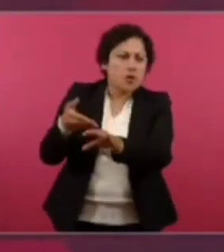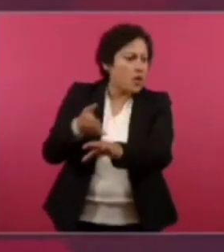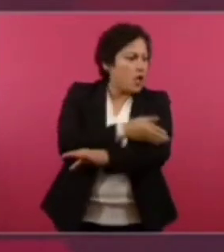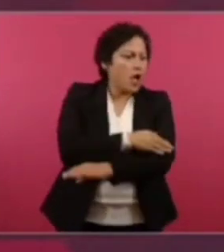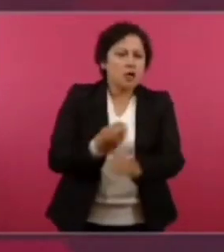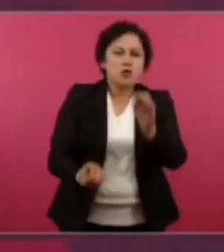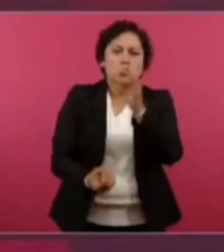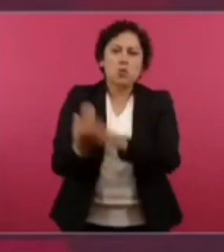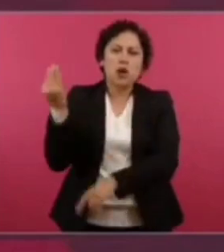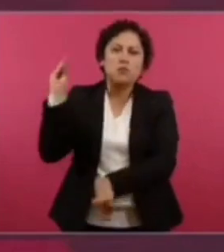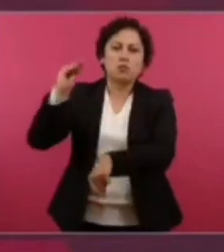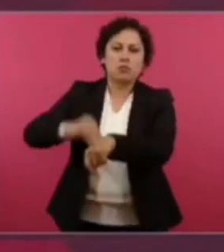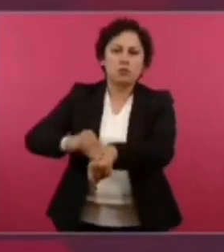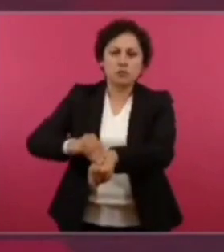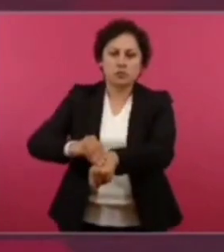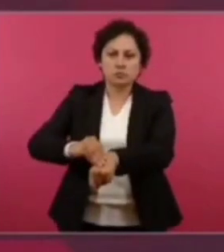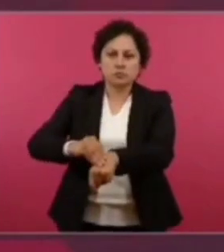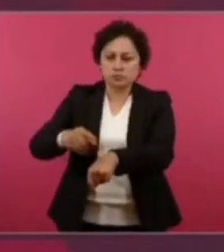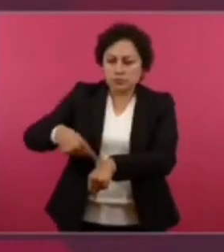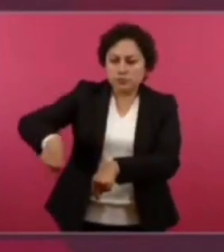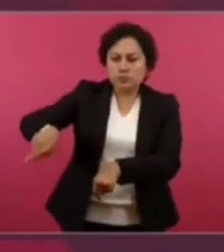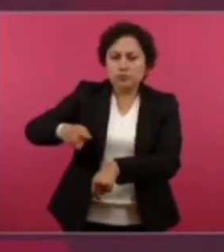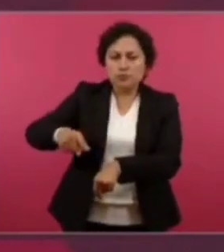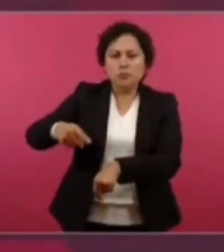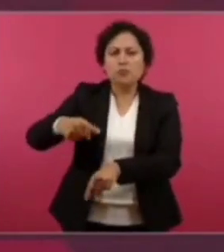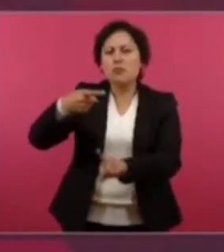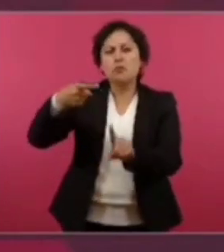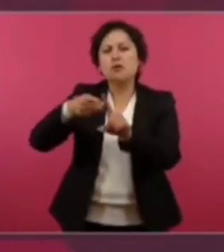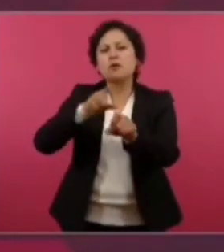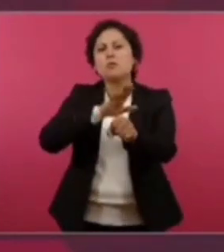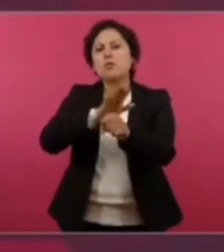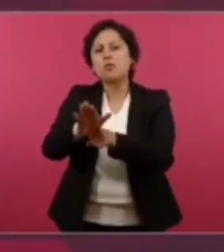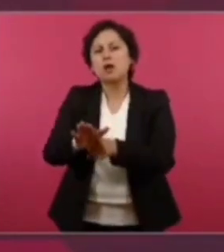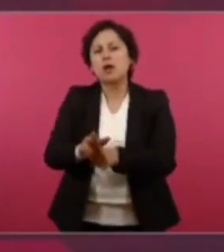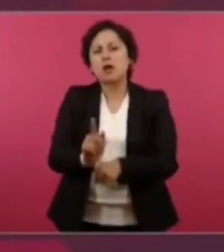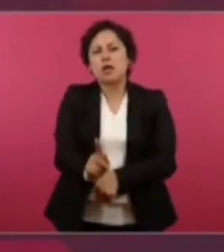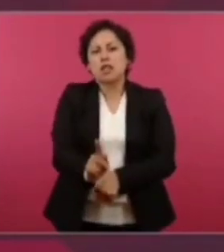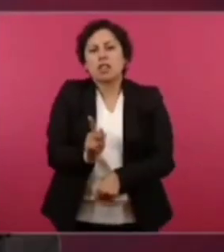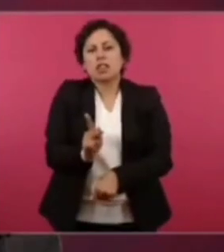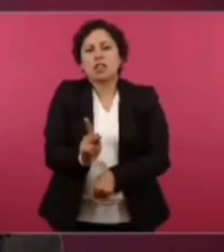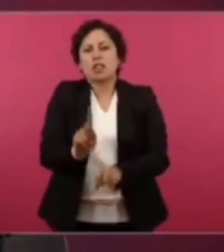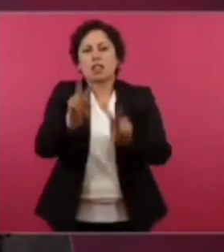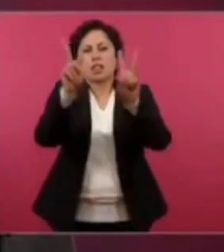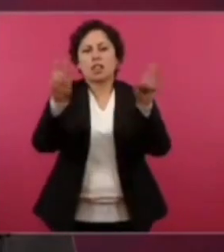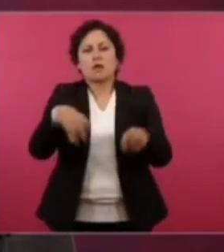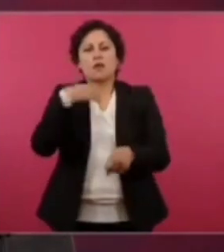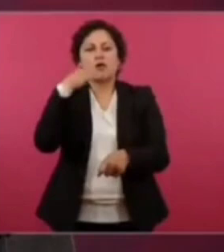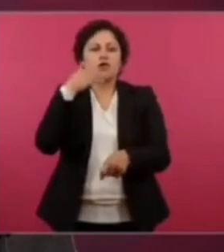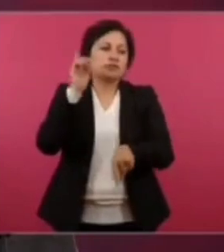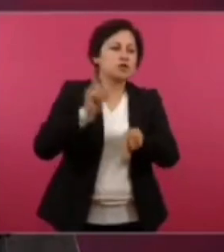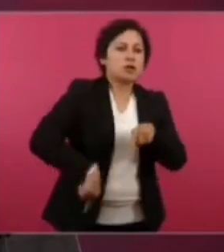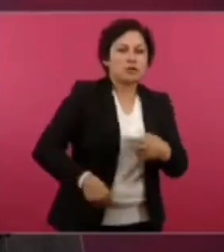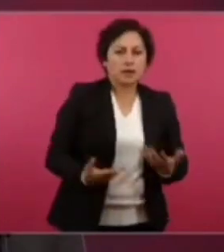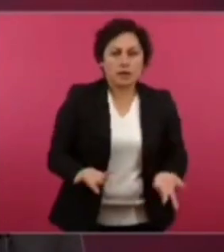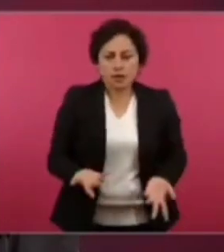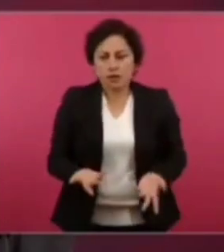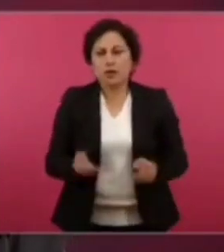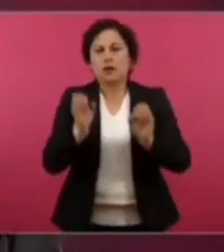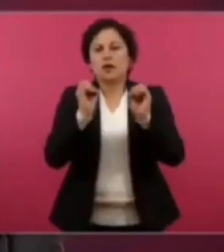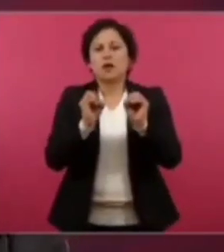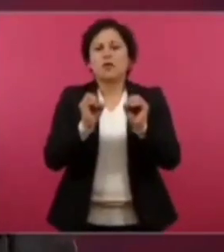fueron constituyendo para simular de que se iba a combatir la corrupción, de que iba